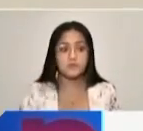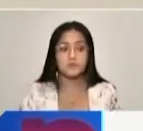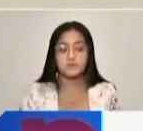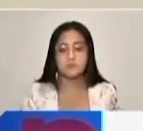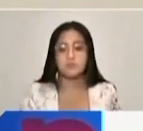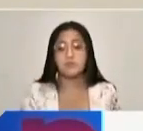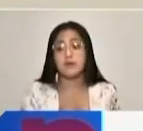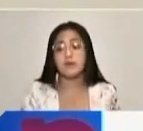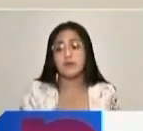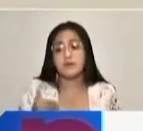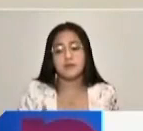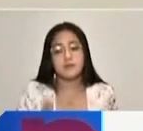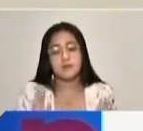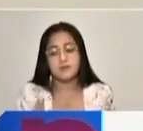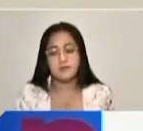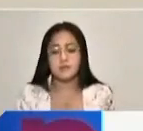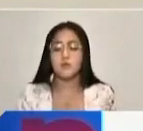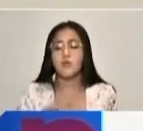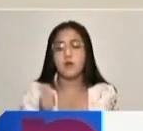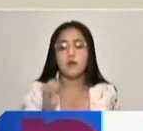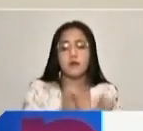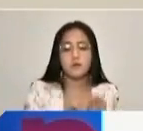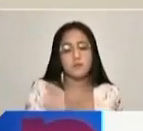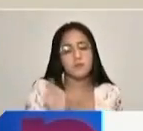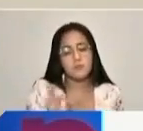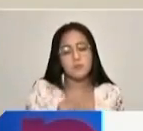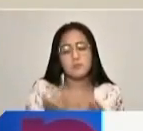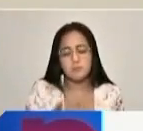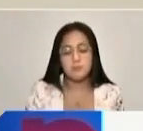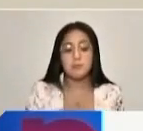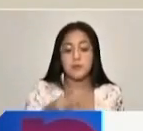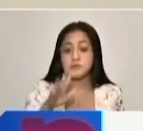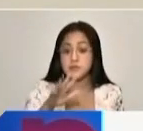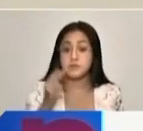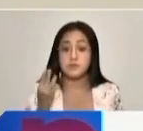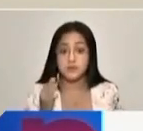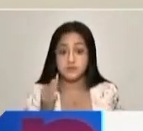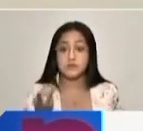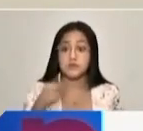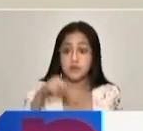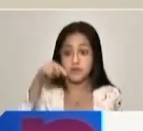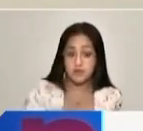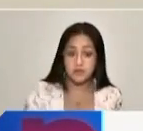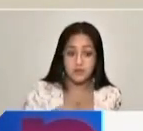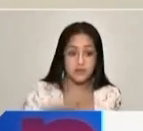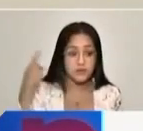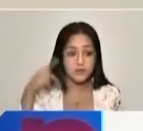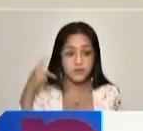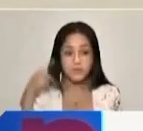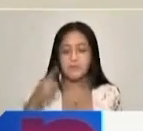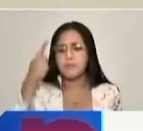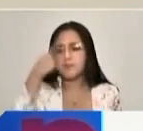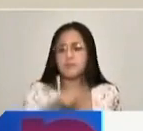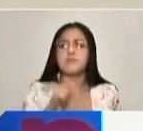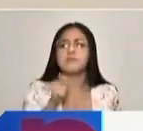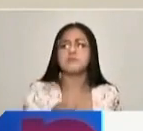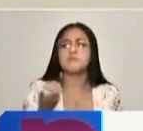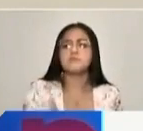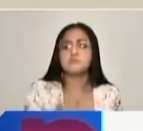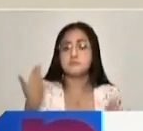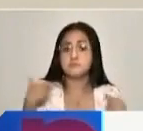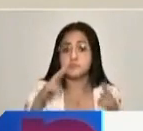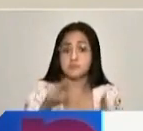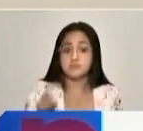antes a otros eventos pero el 5 de mayo estará acá para encabezar